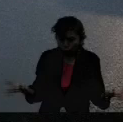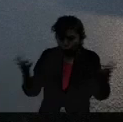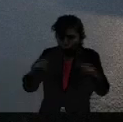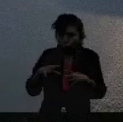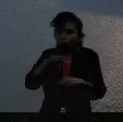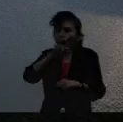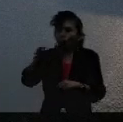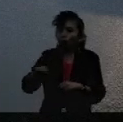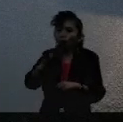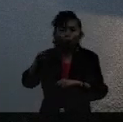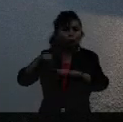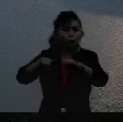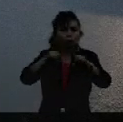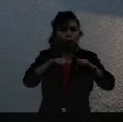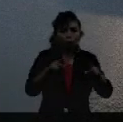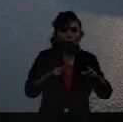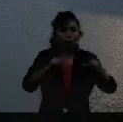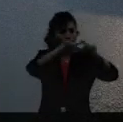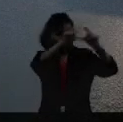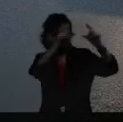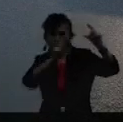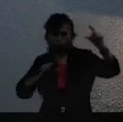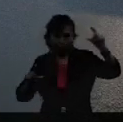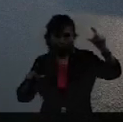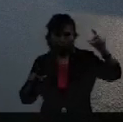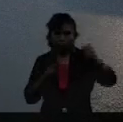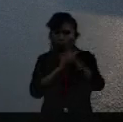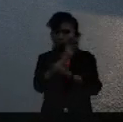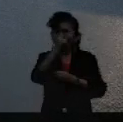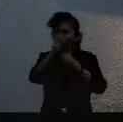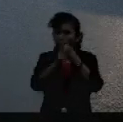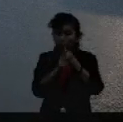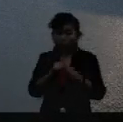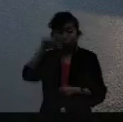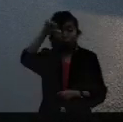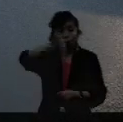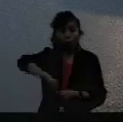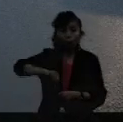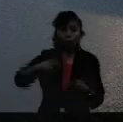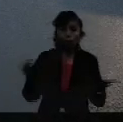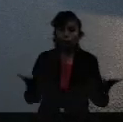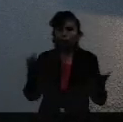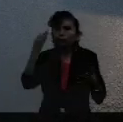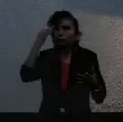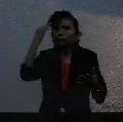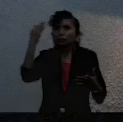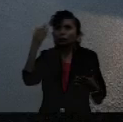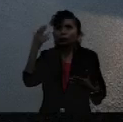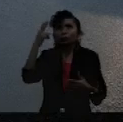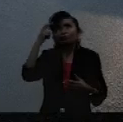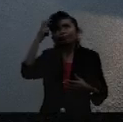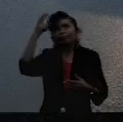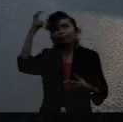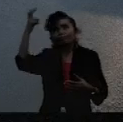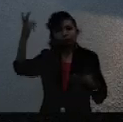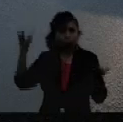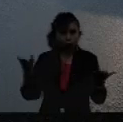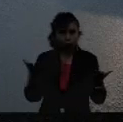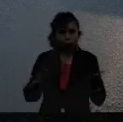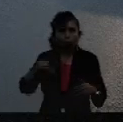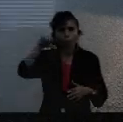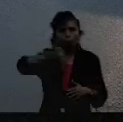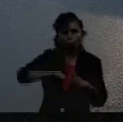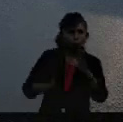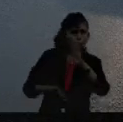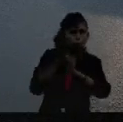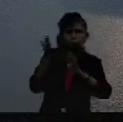municipios todo por nuestro país todo por nuestro pueblo hoy se viven tiempos de Esperanza hoy construimos el